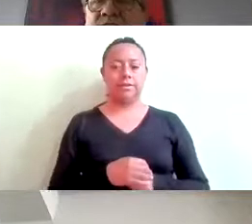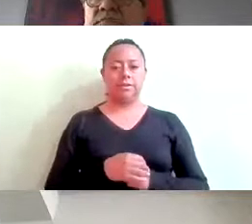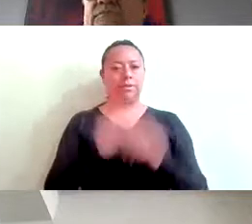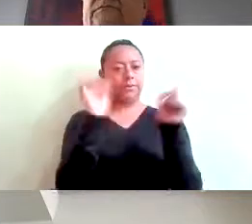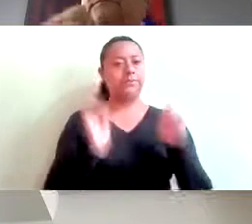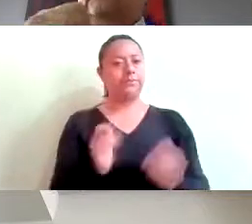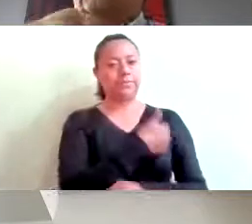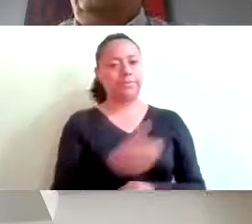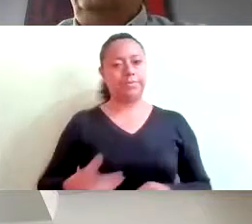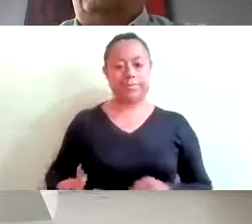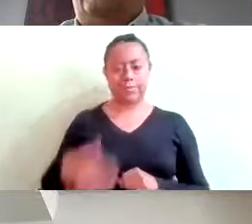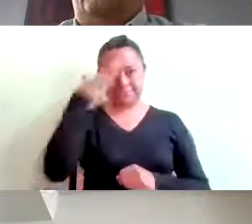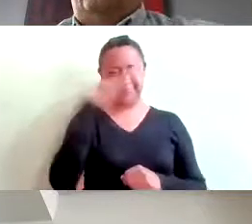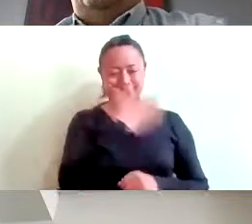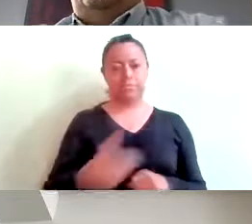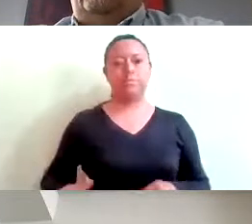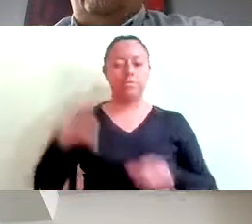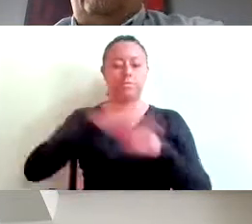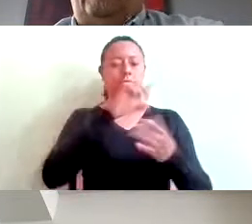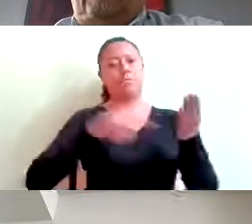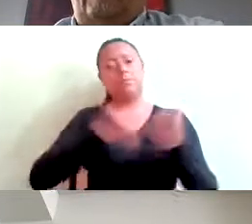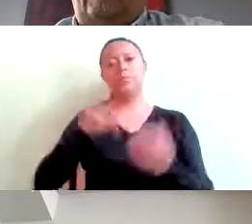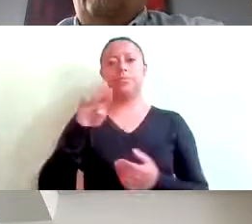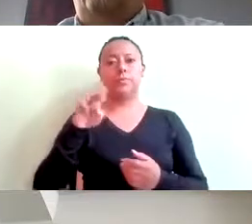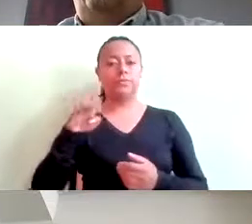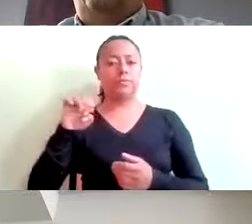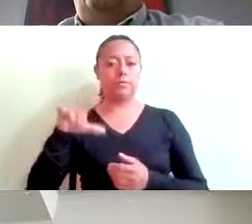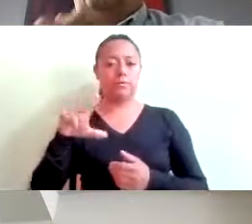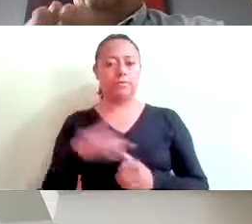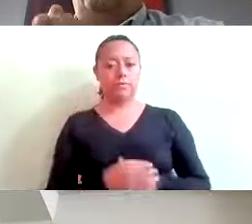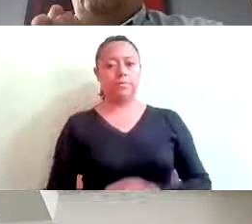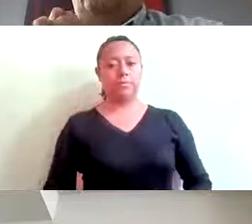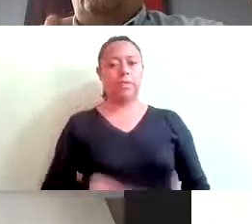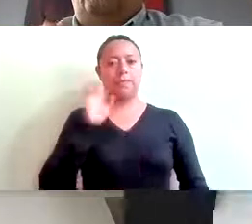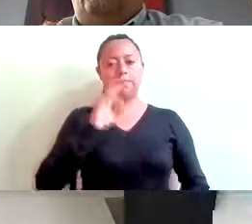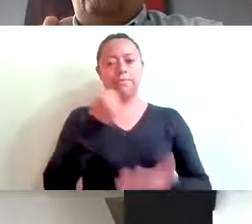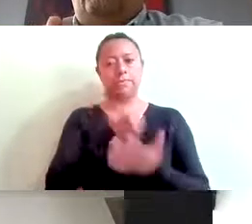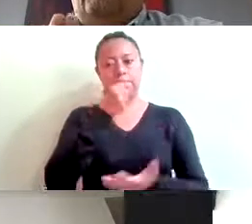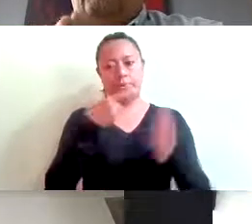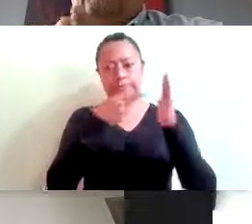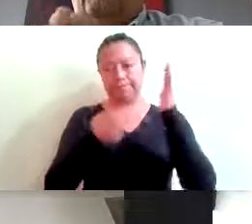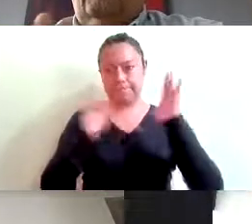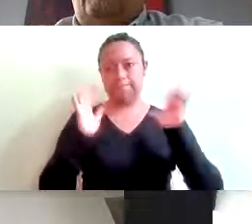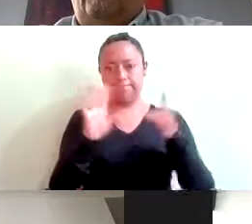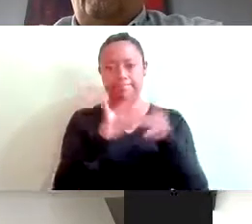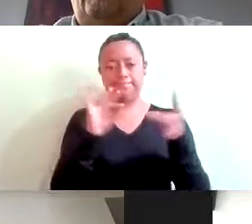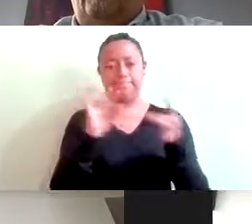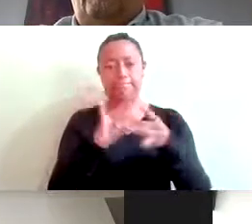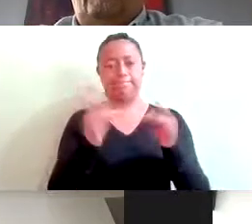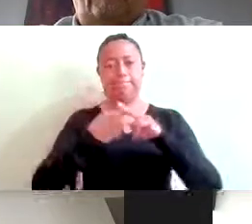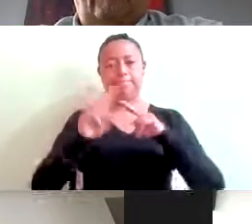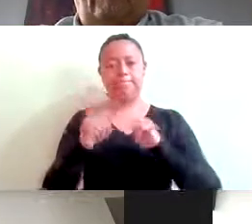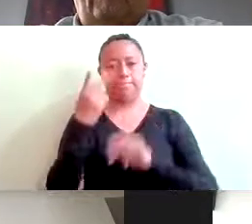instrucción, señor presidente, recabo la votación nominal. Si es de aprobarse en esos términos que ha referido, iniciando con